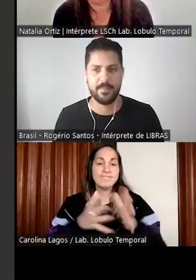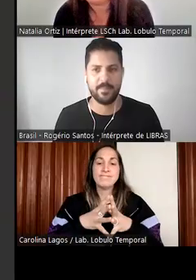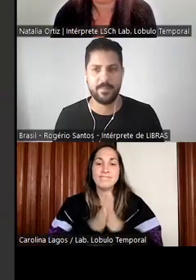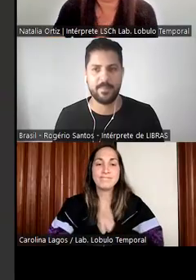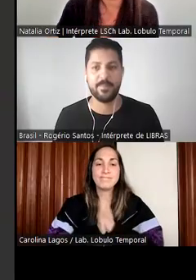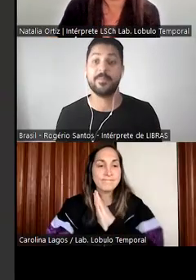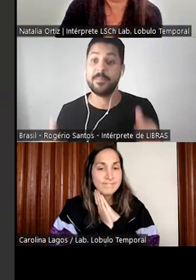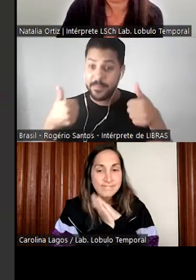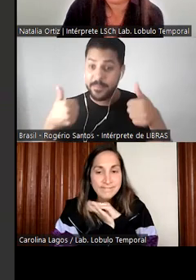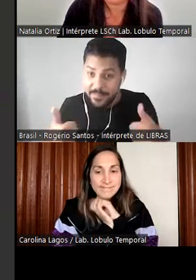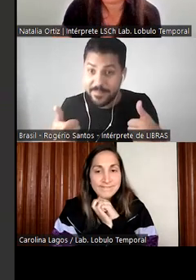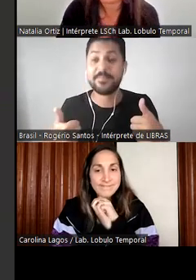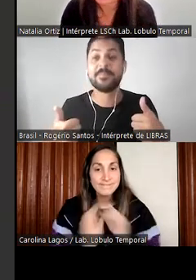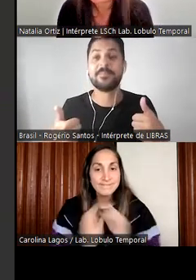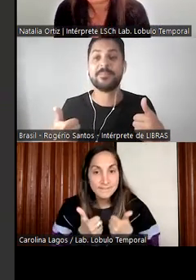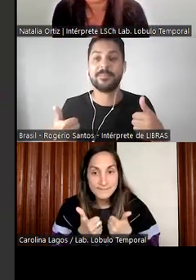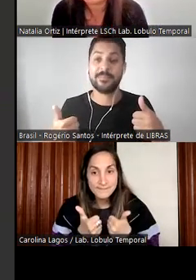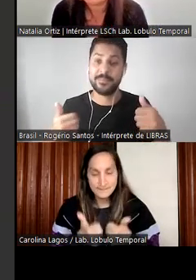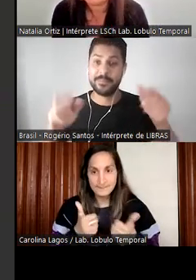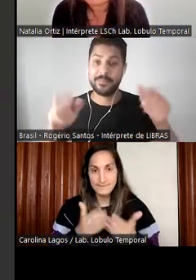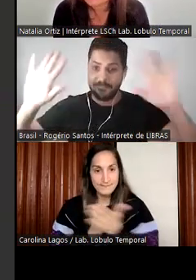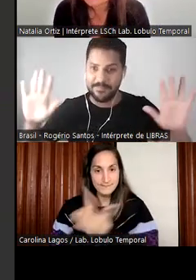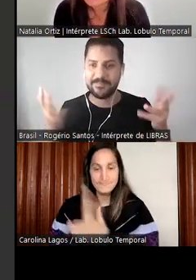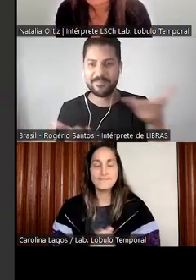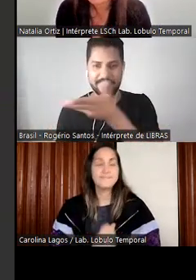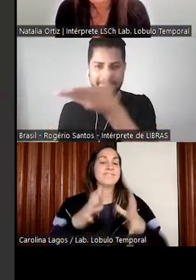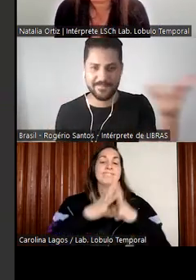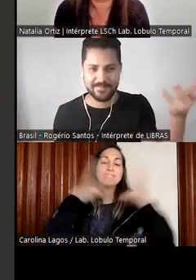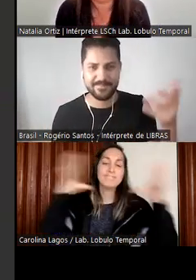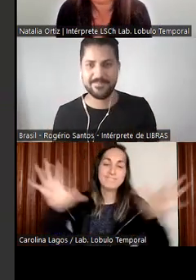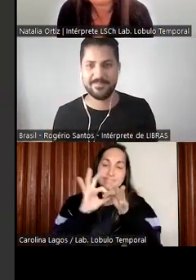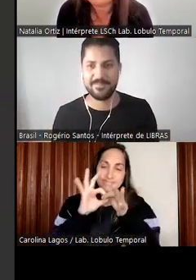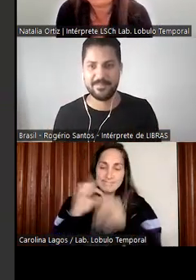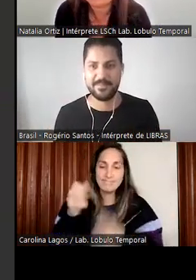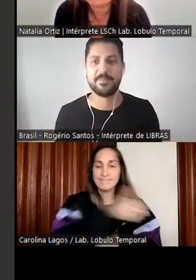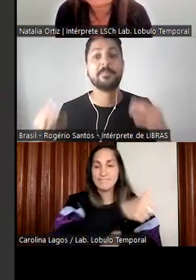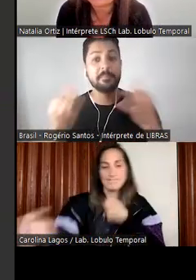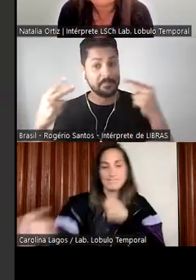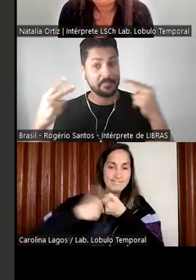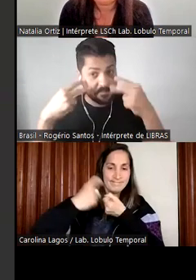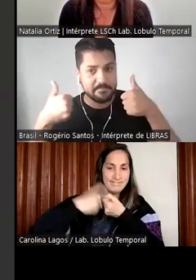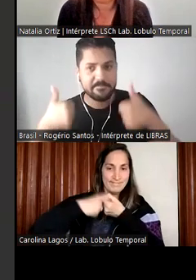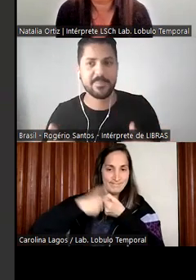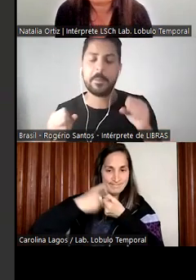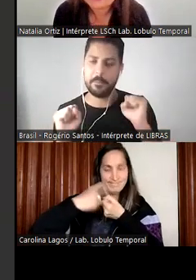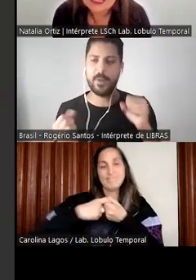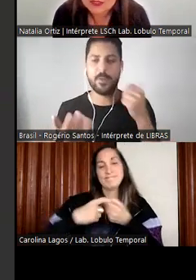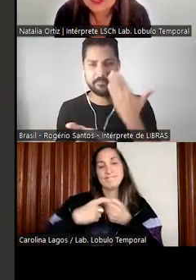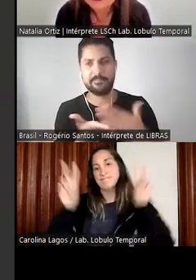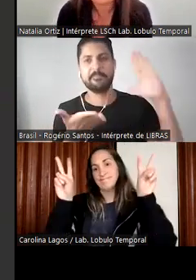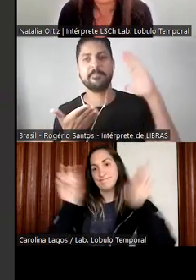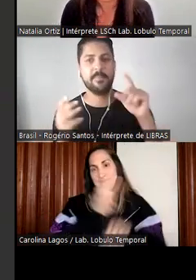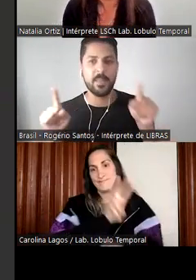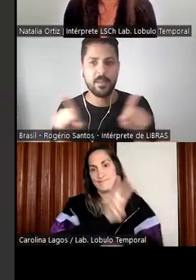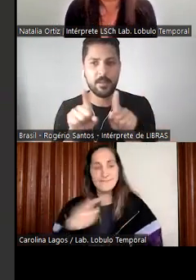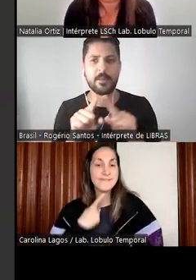Bien, saludarles a todos. Bien, sí, ahora sí, perfecto, entonces puedo comenzar. Primero agradecerles a todos